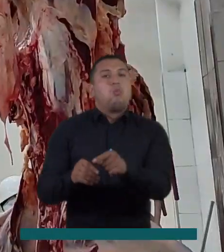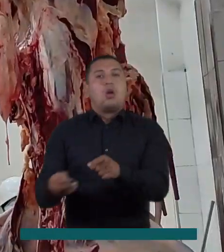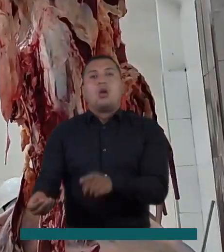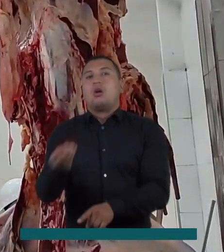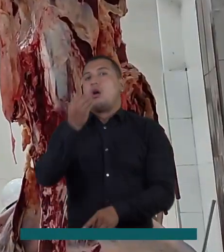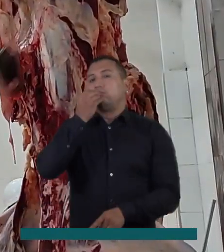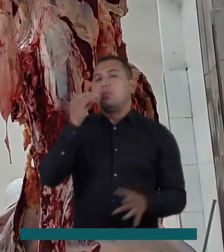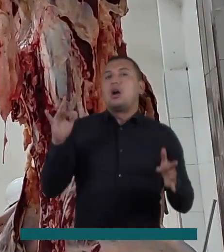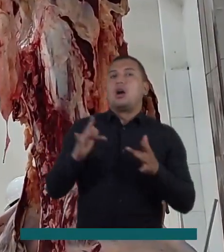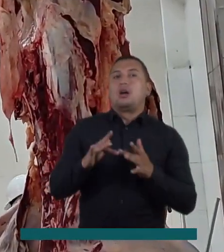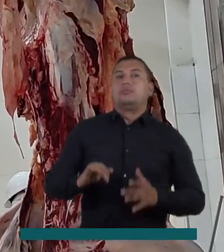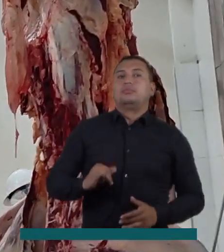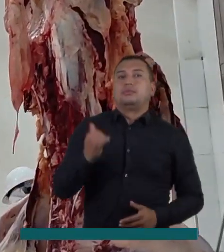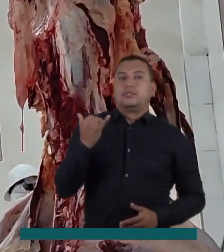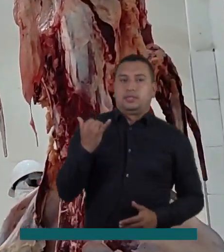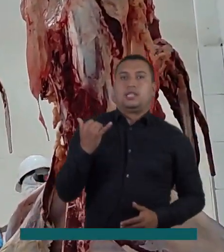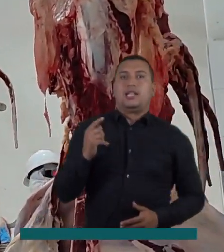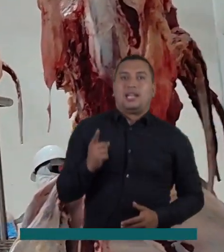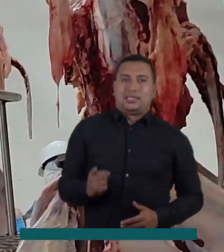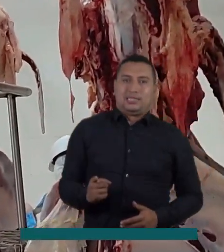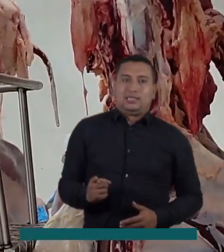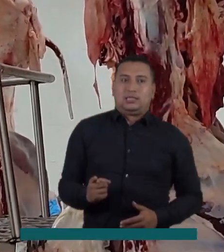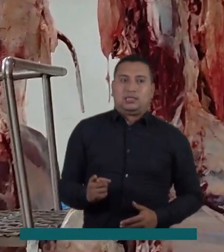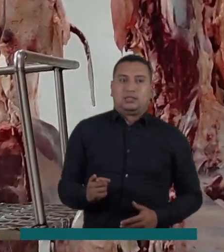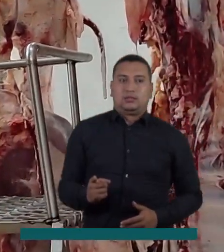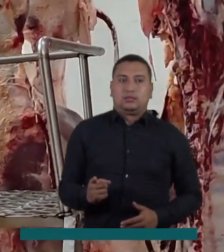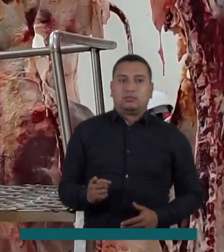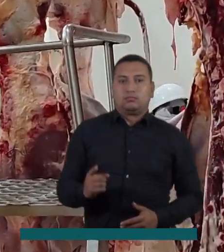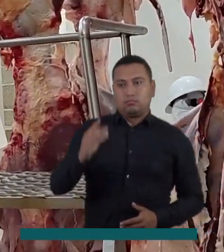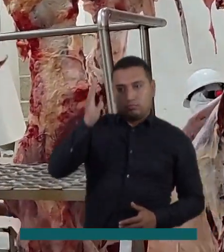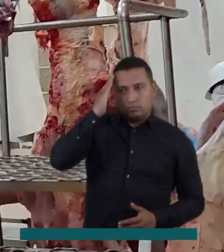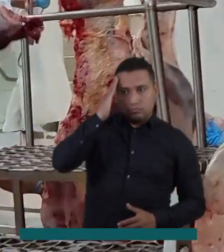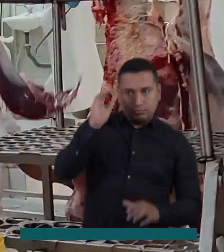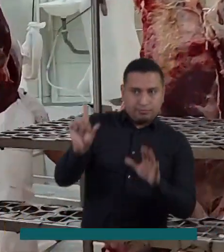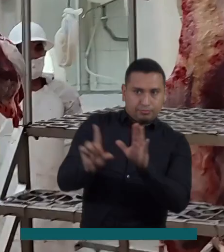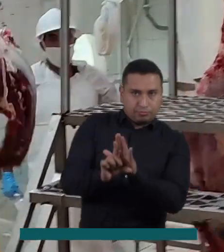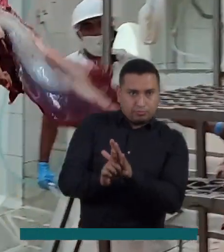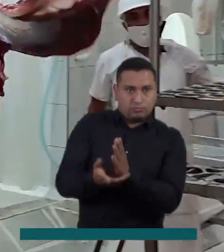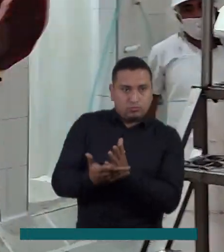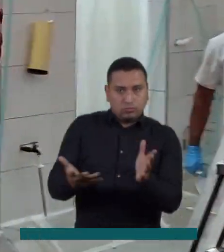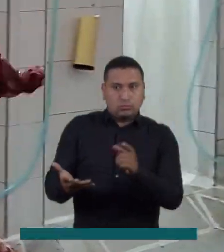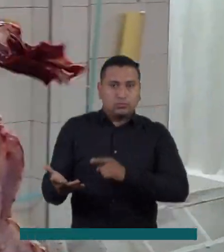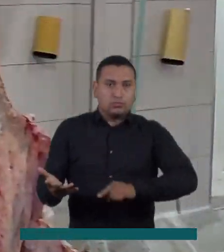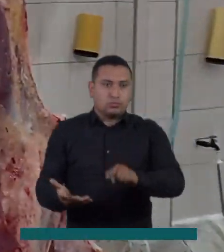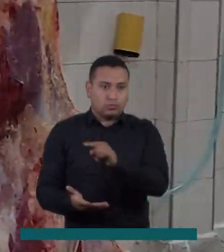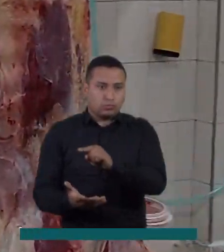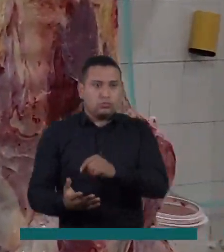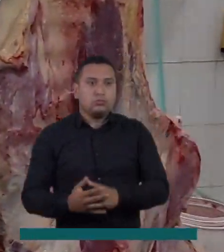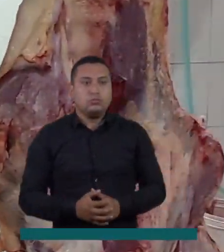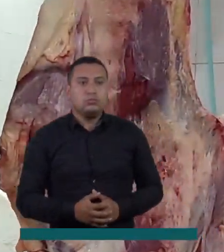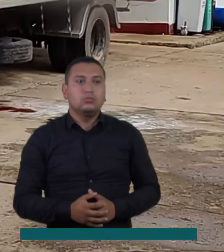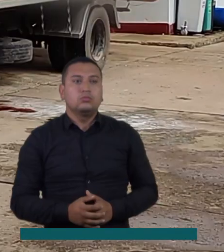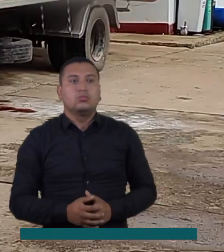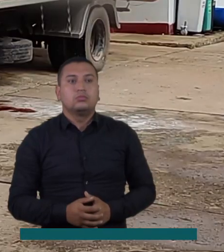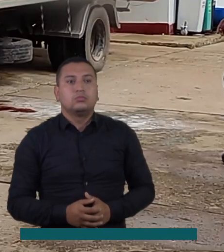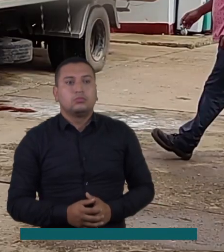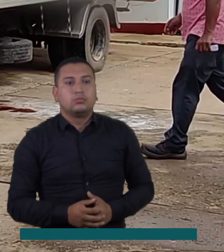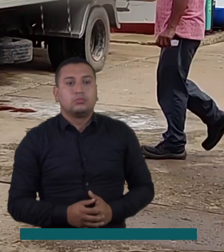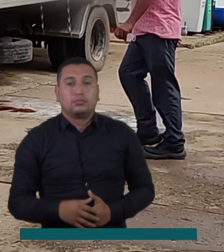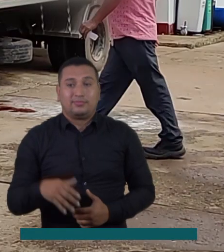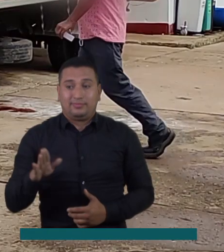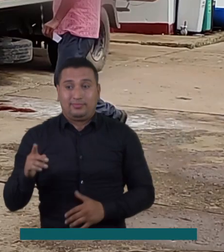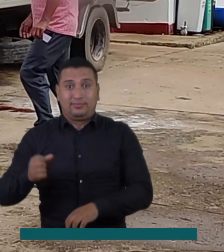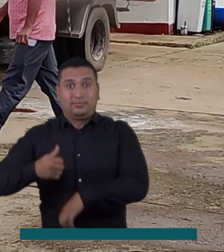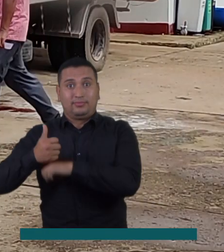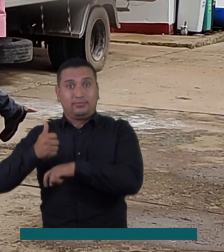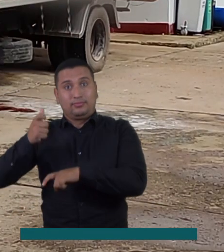verificación de documentos de su procedencia para saber la legalidad de él. Dentro de la sala de faenado, la inspectora